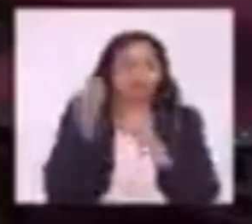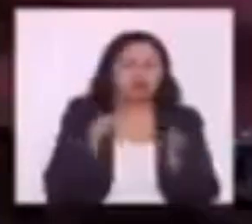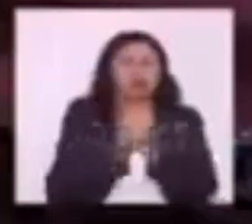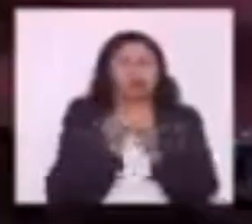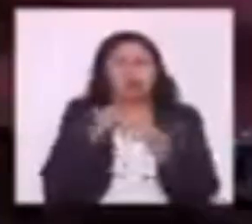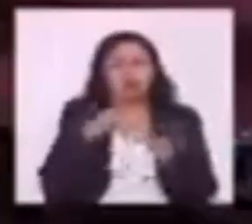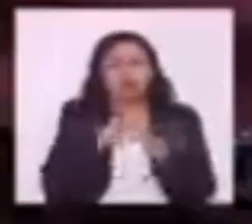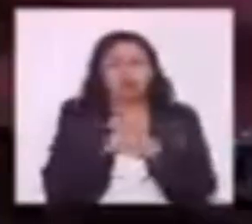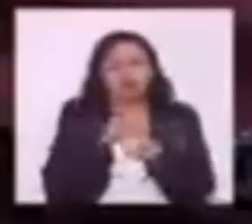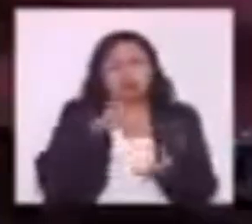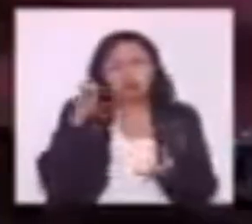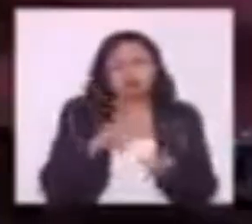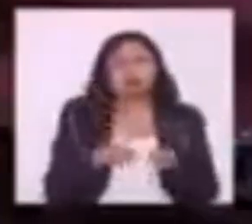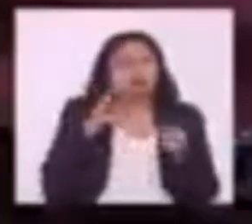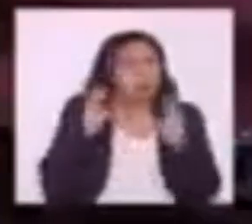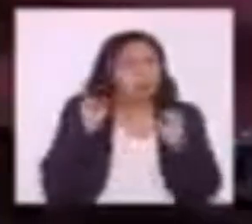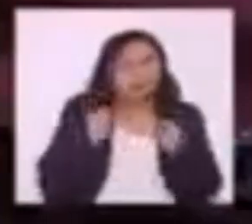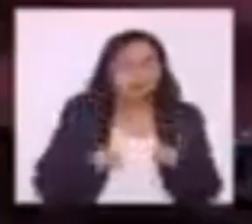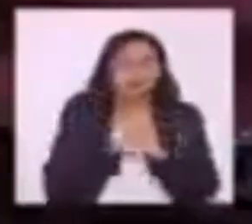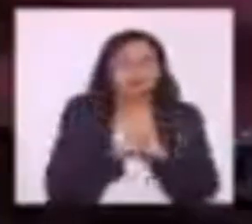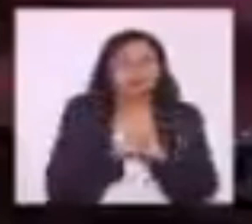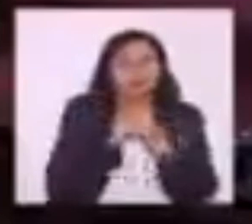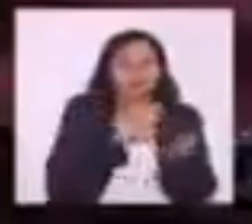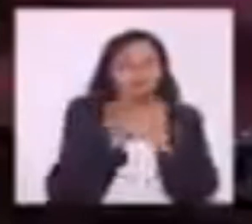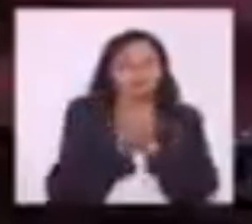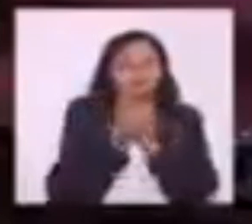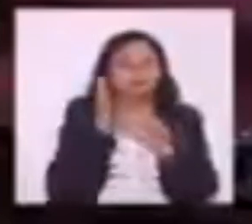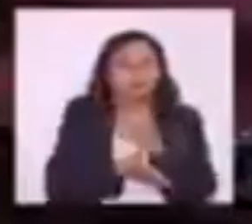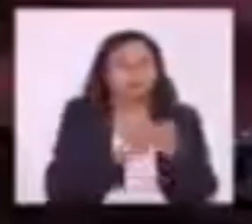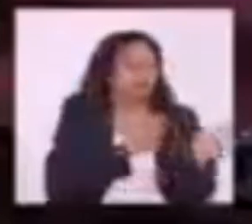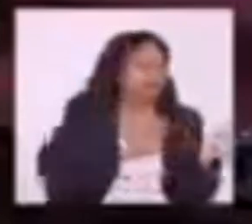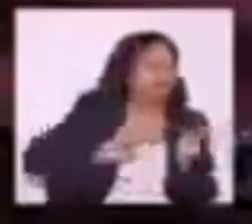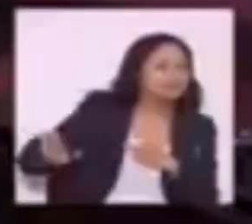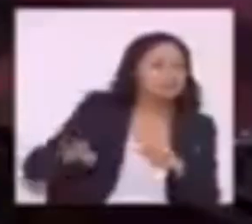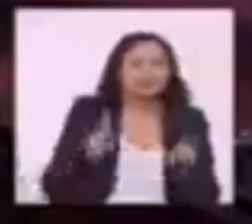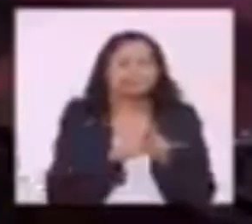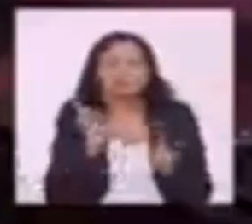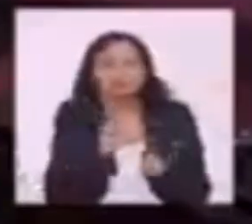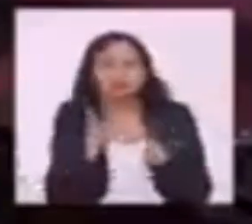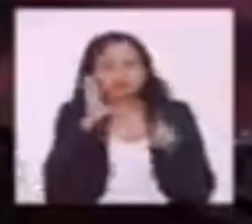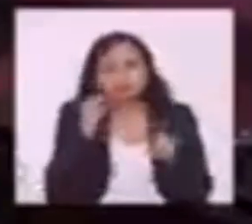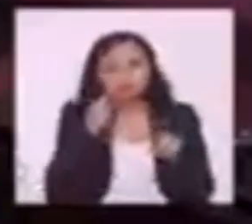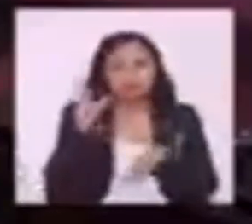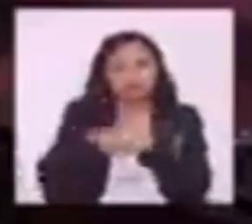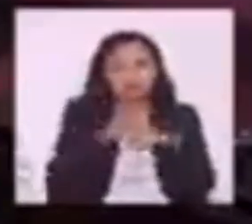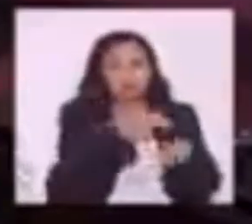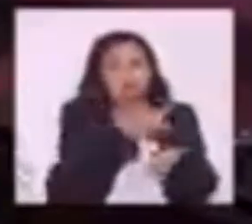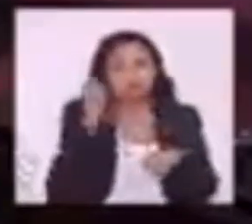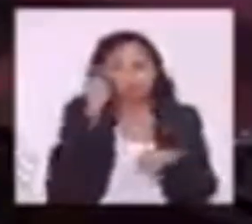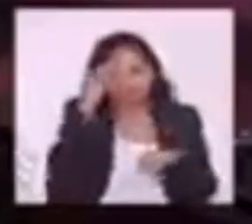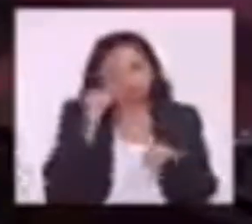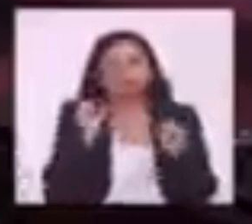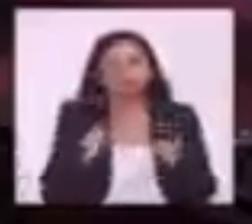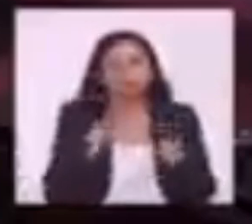Guatemala. Es imposible que aquí le demos la espalda a los escuinclecos. Y por eso es el llamado a todos los partidos